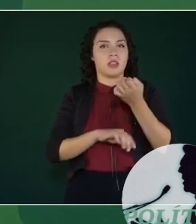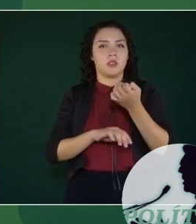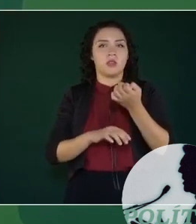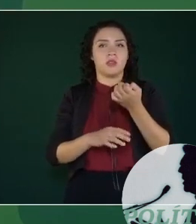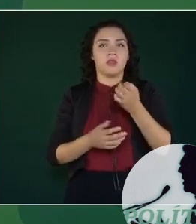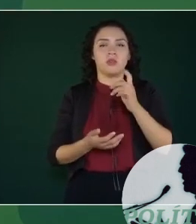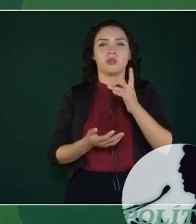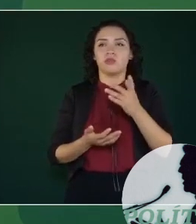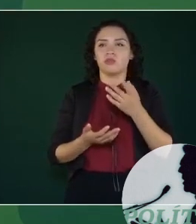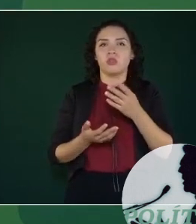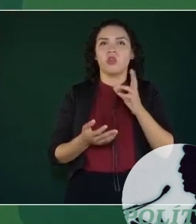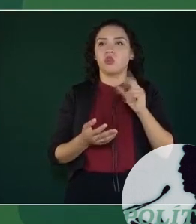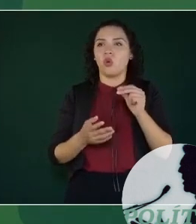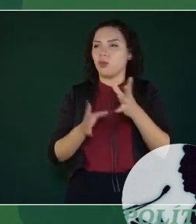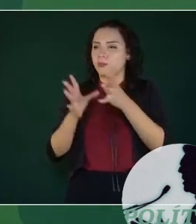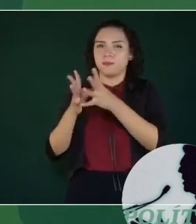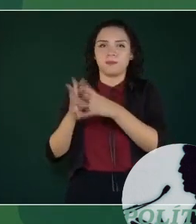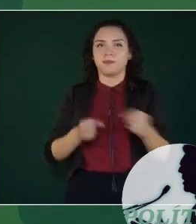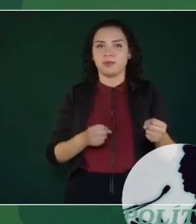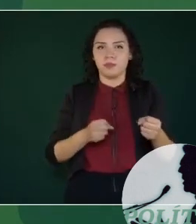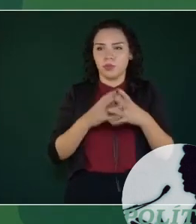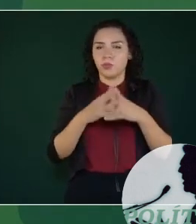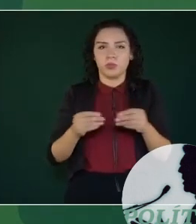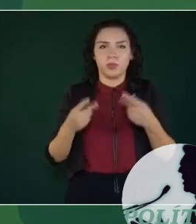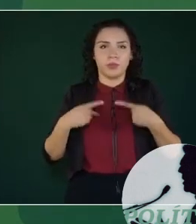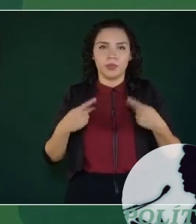a ninguna persona.